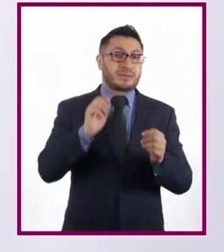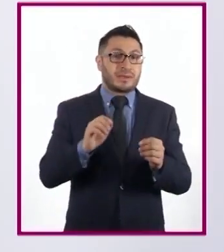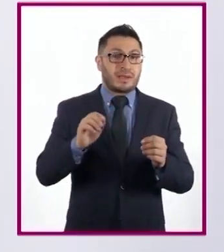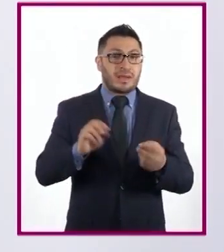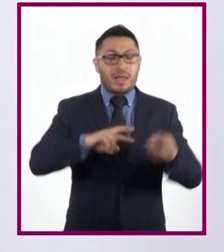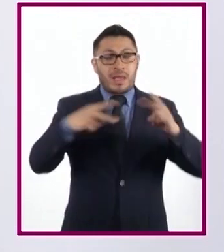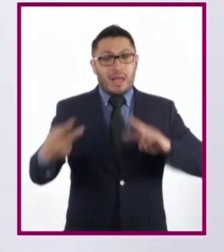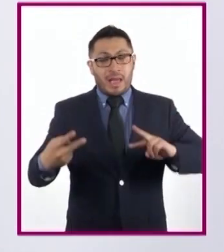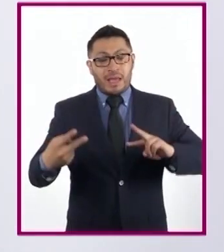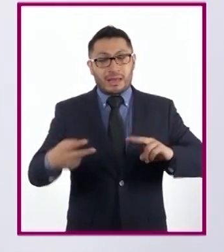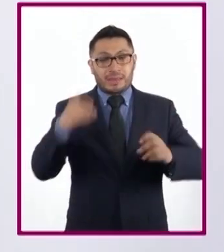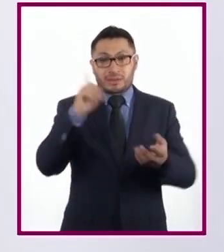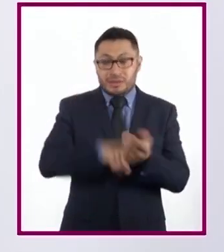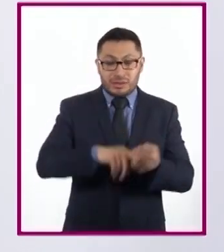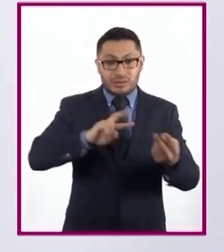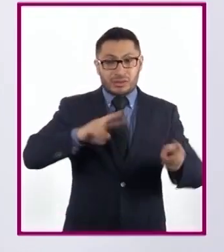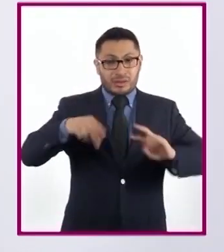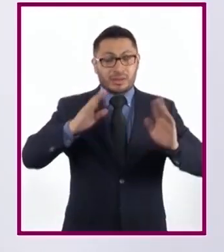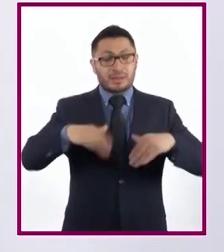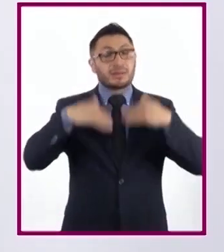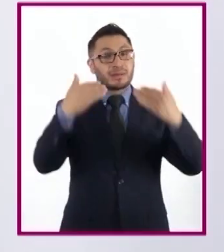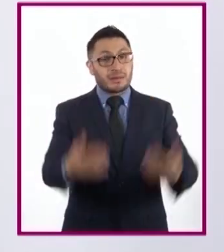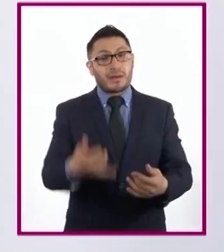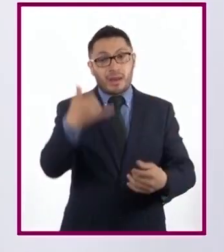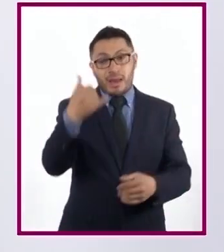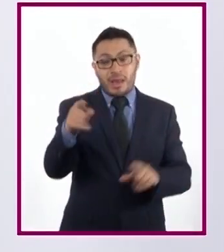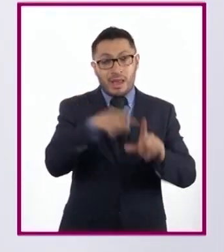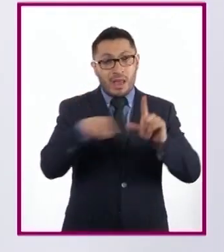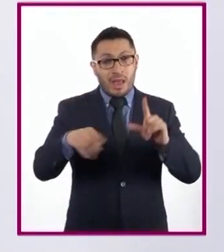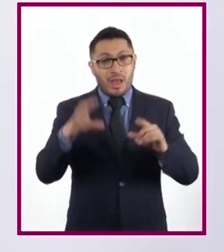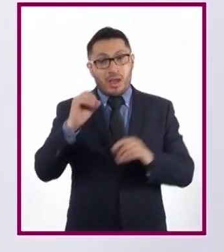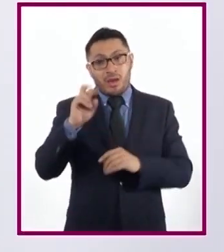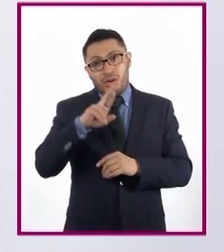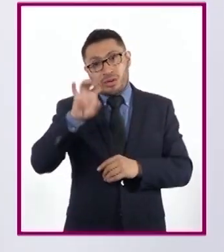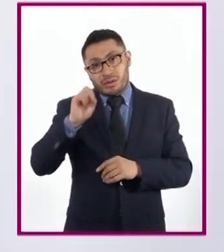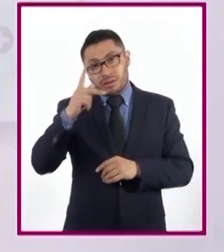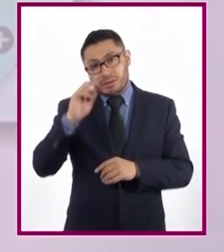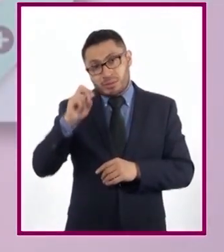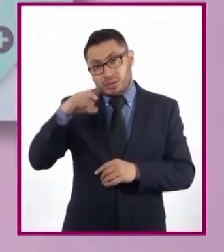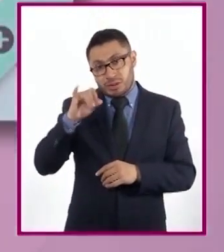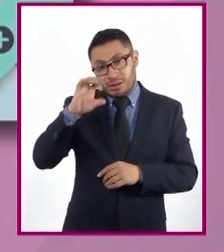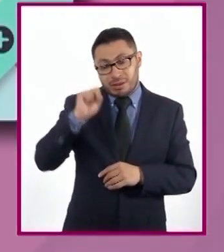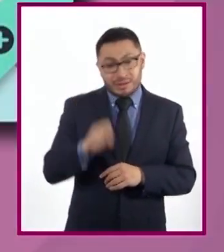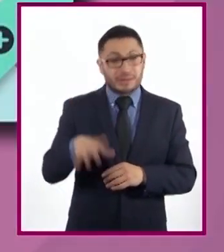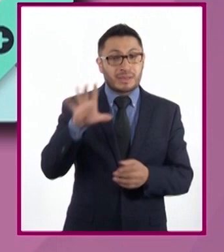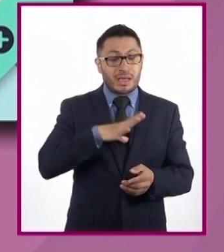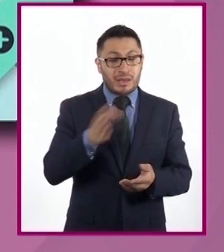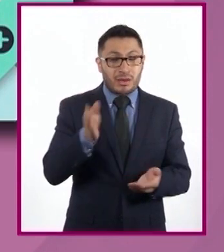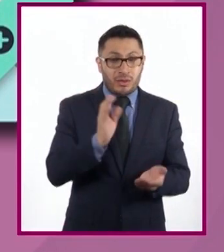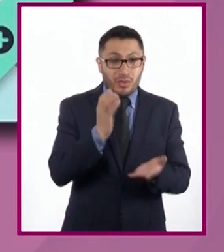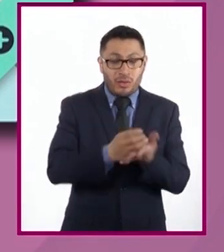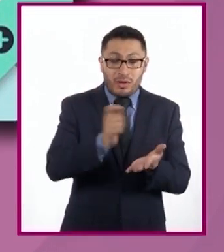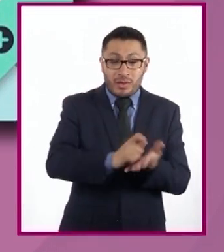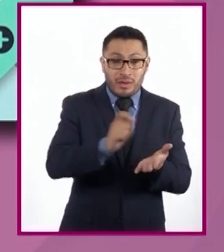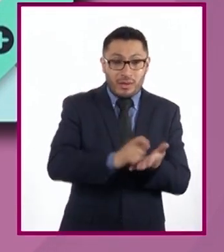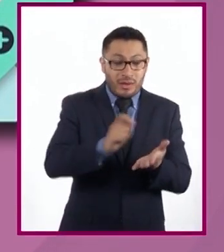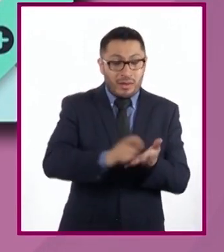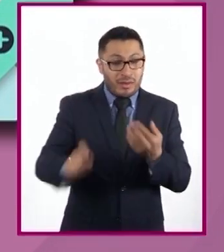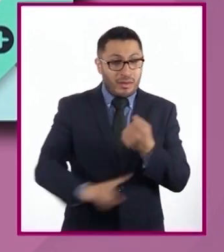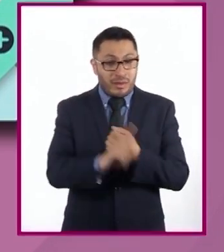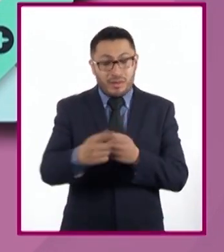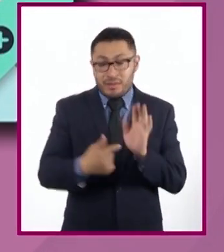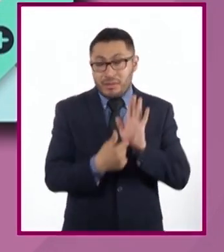internos, los alternos externos y los ángulos correspondientes, tomen su cuaderno y anoten el siguiente problema